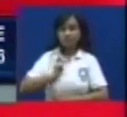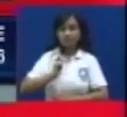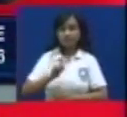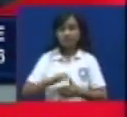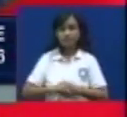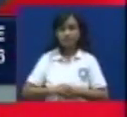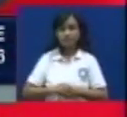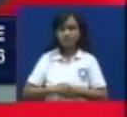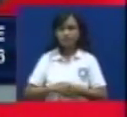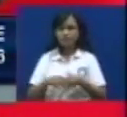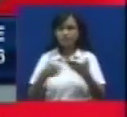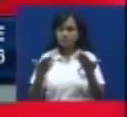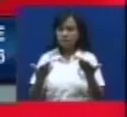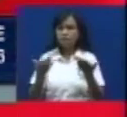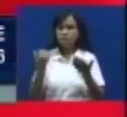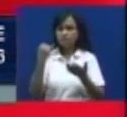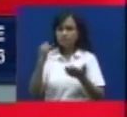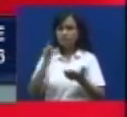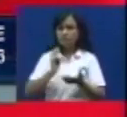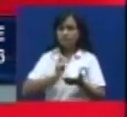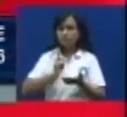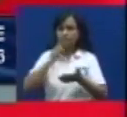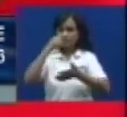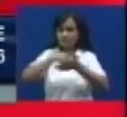¿Sí, qué desafío?